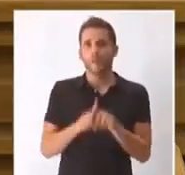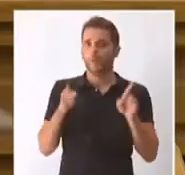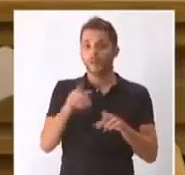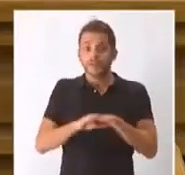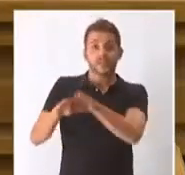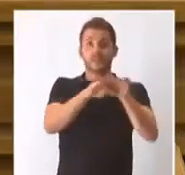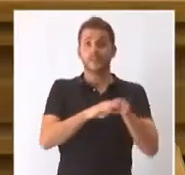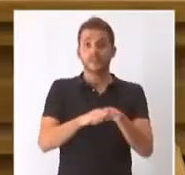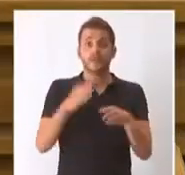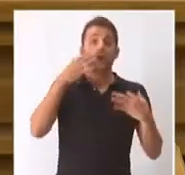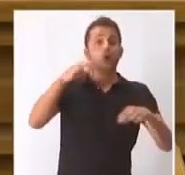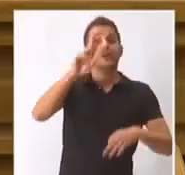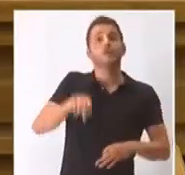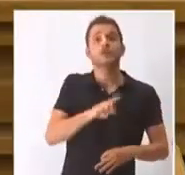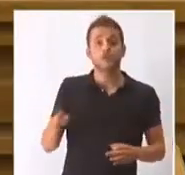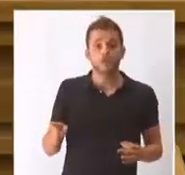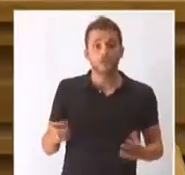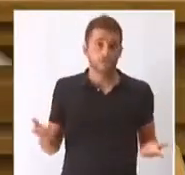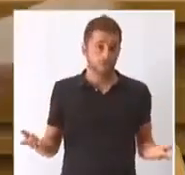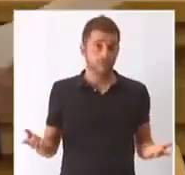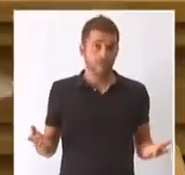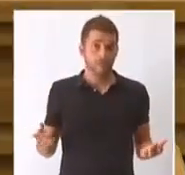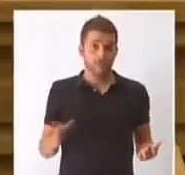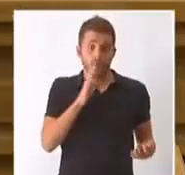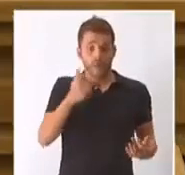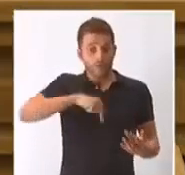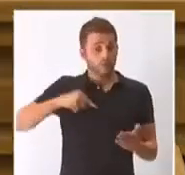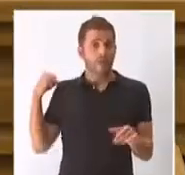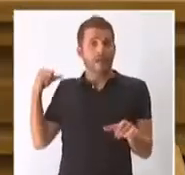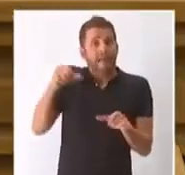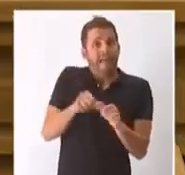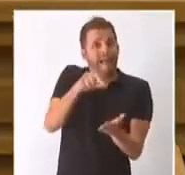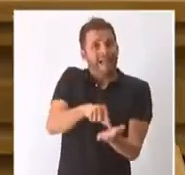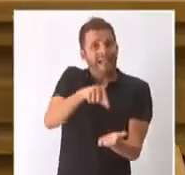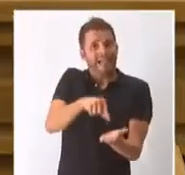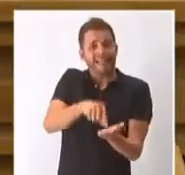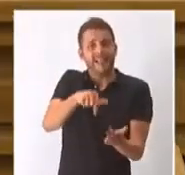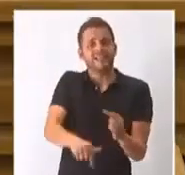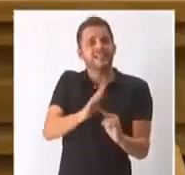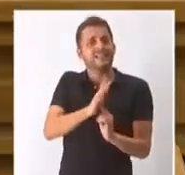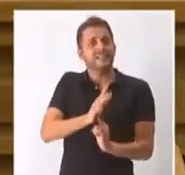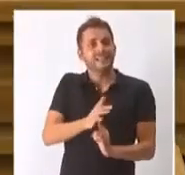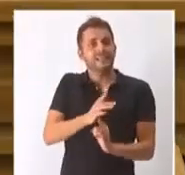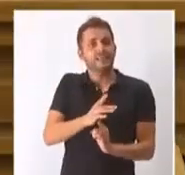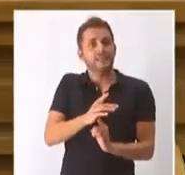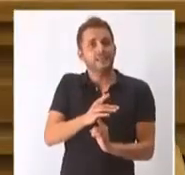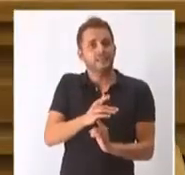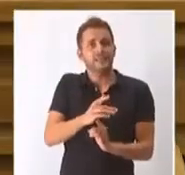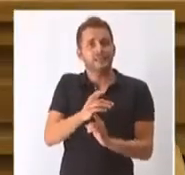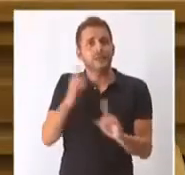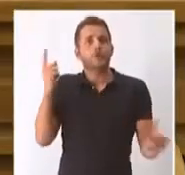es lógico no lo es y por supuesto la que venimos reivindicando pionera mente desde castilla-la mancha' en la lucha contra la violencia